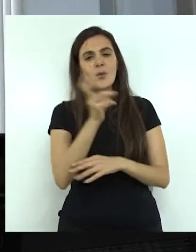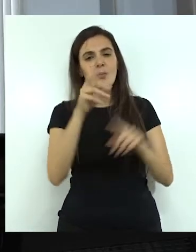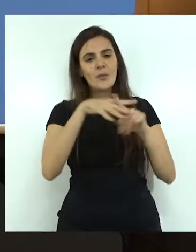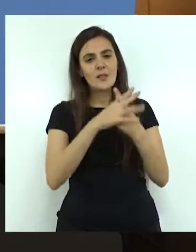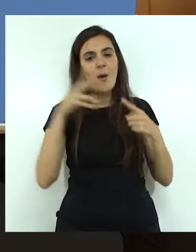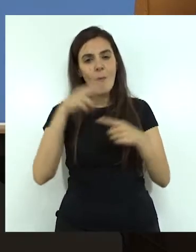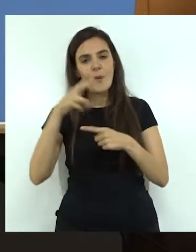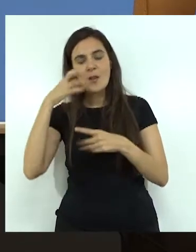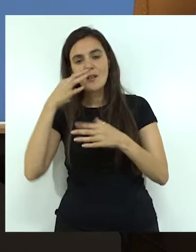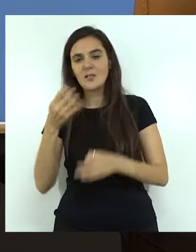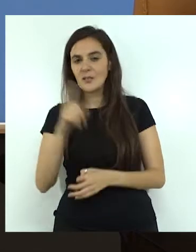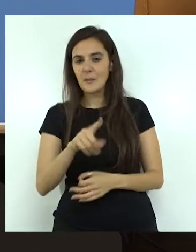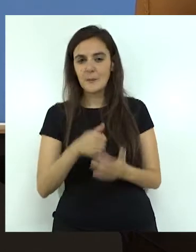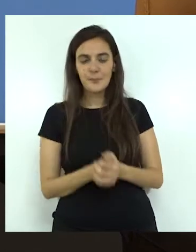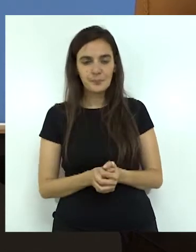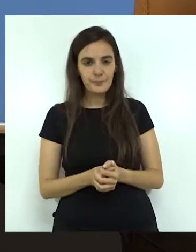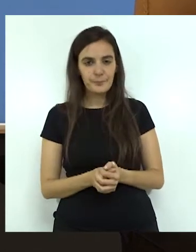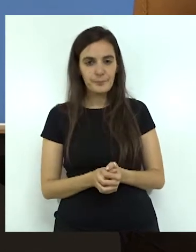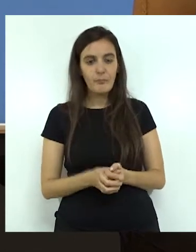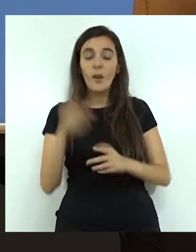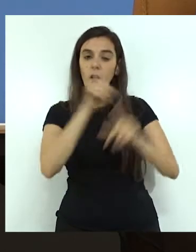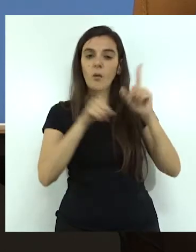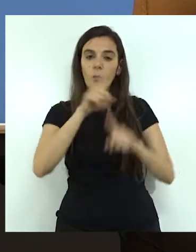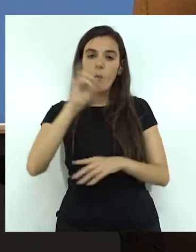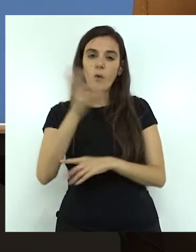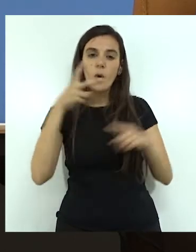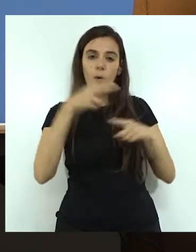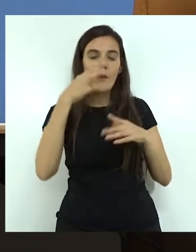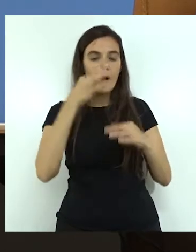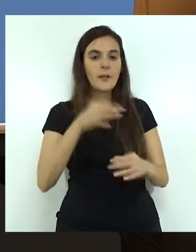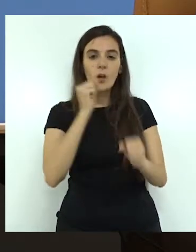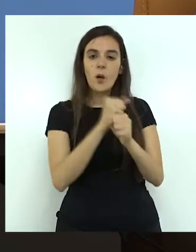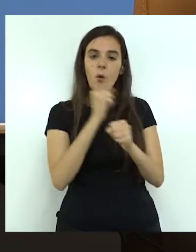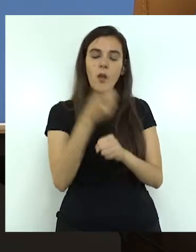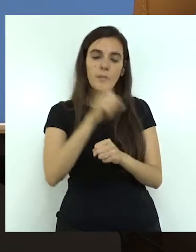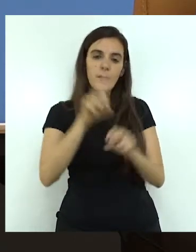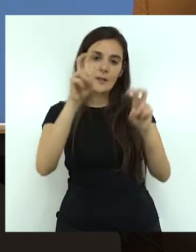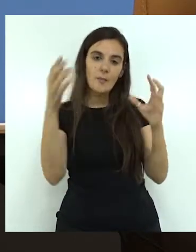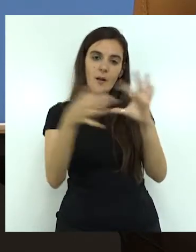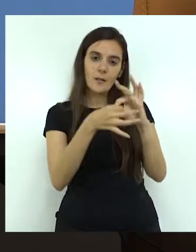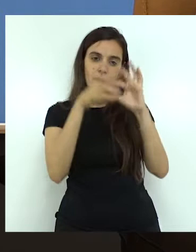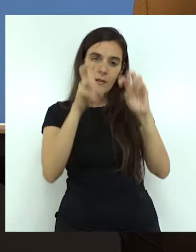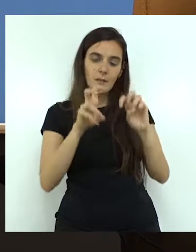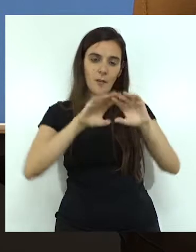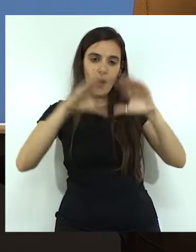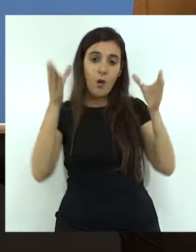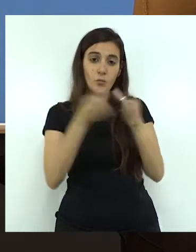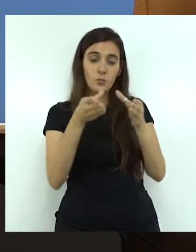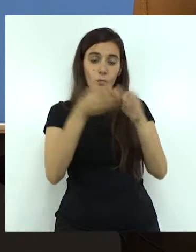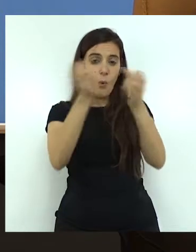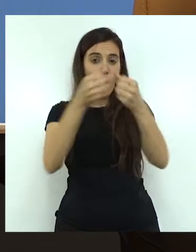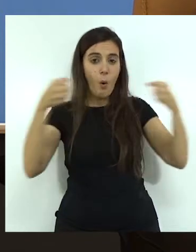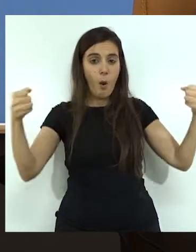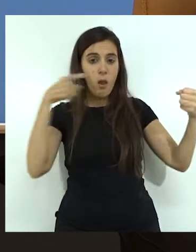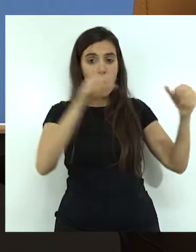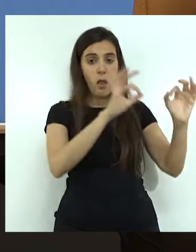ha habido también una pega con con prevención de riesgos laborales en relación con los armarios que ya estaban allí no